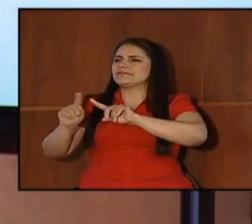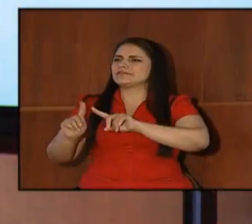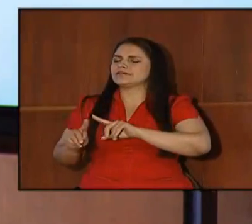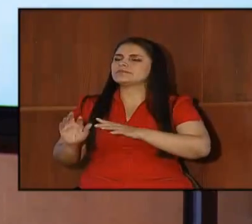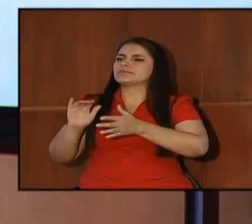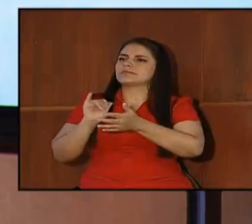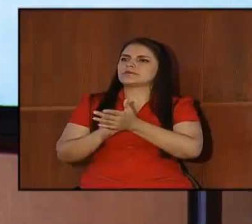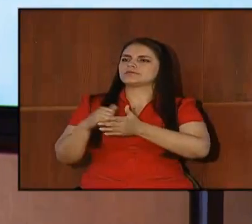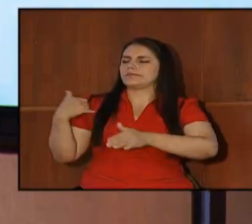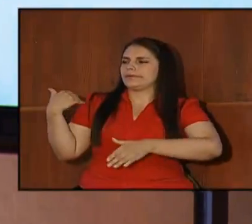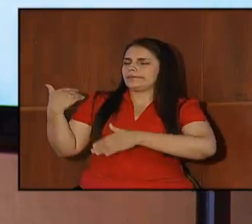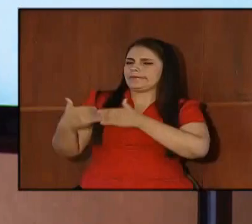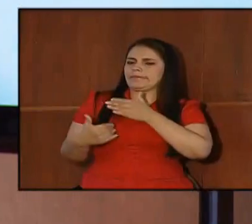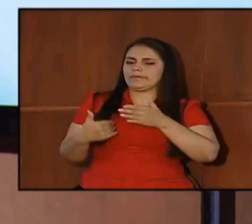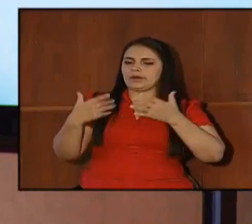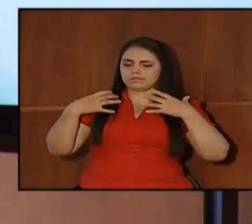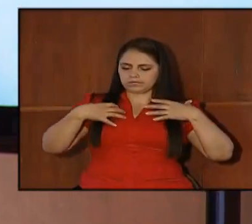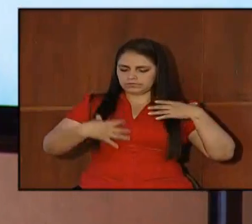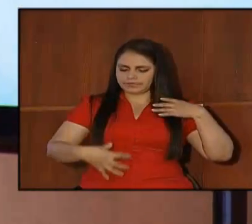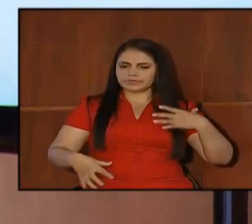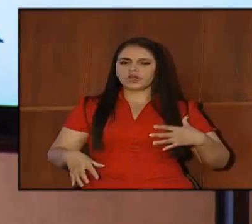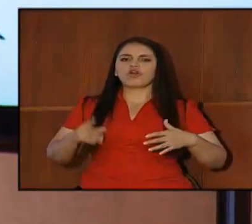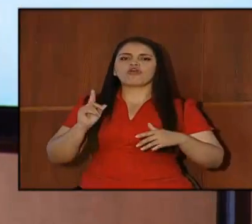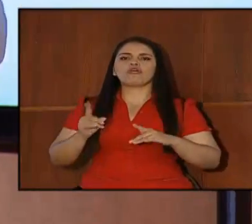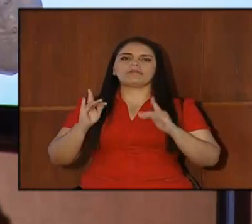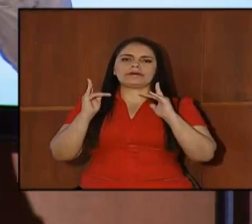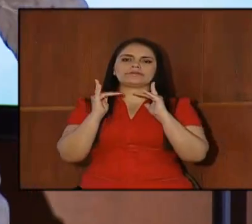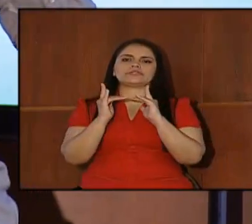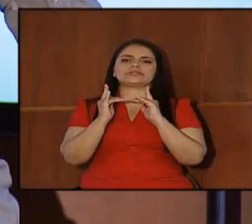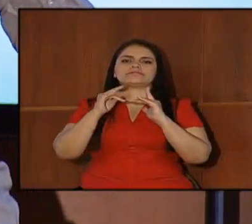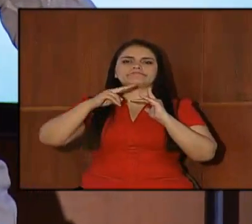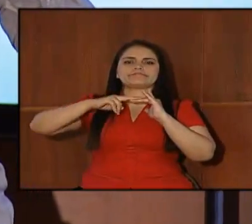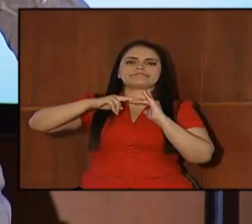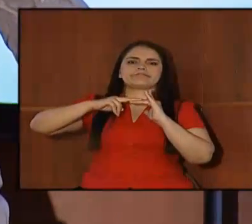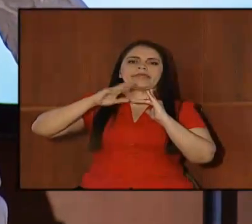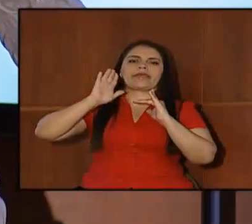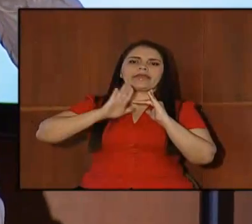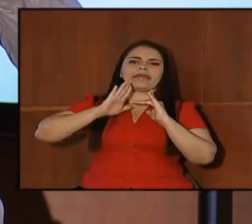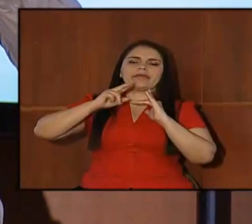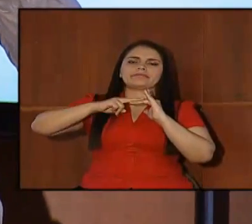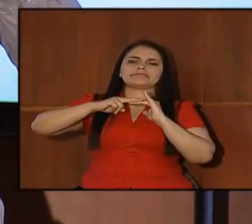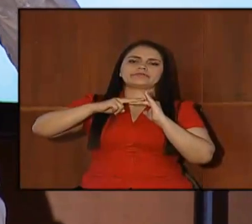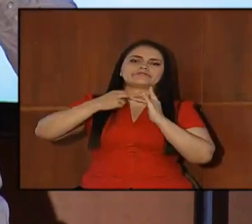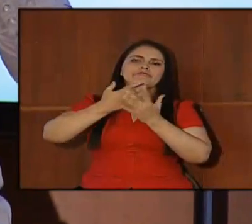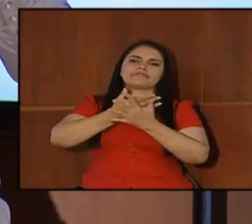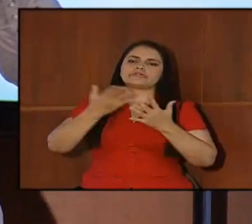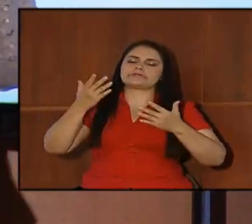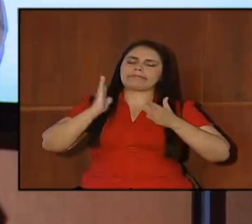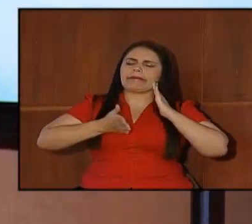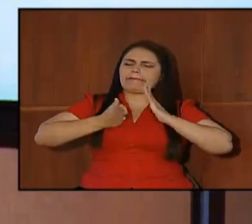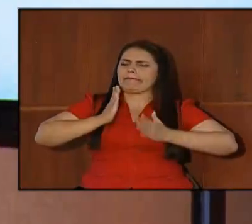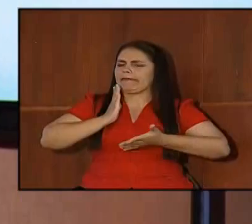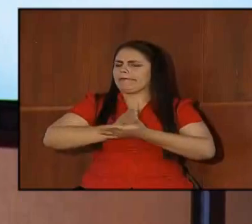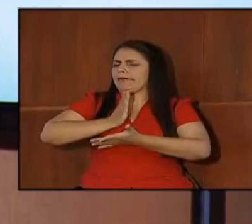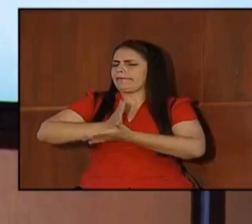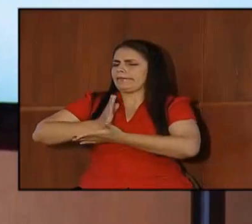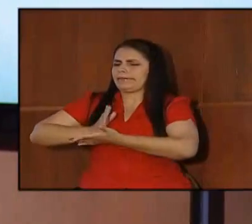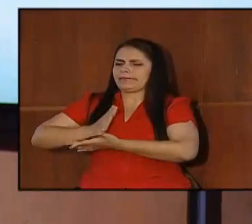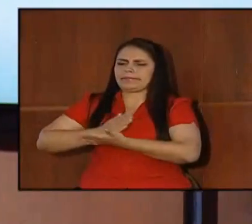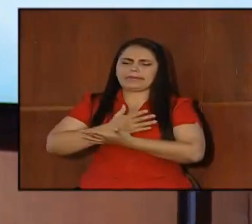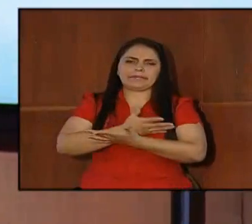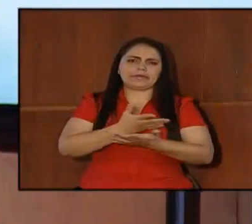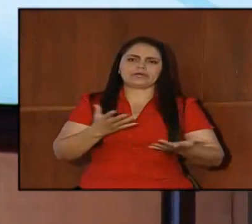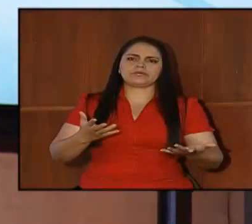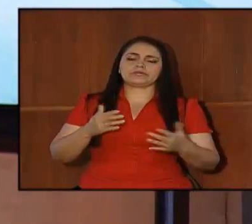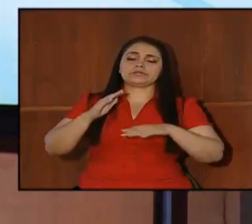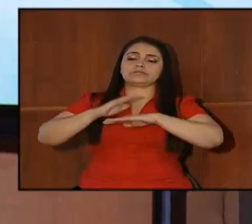viendo afectados única y exclusivamente porque está acostado todo el tiempo, ¿sí? Entonces, mire que son un montón de